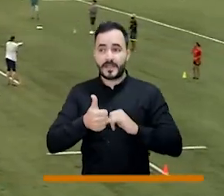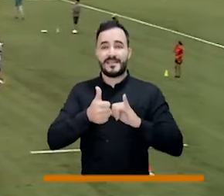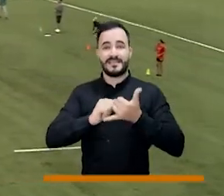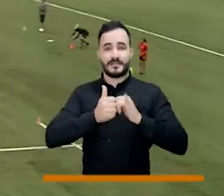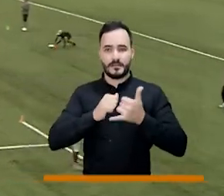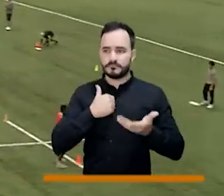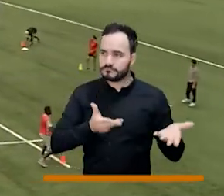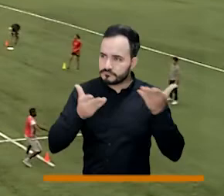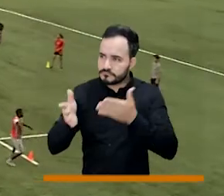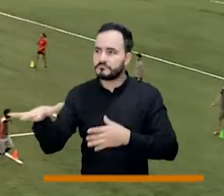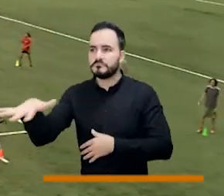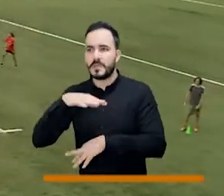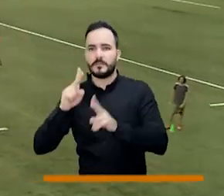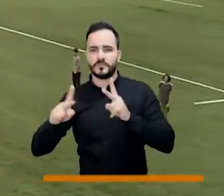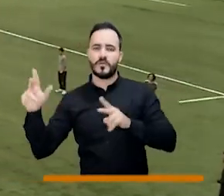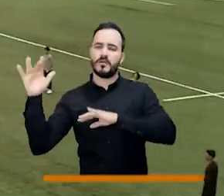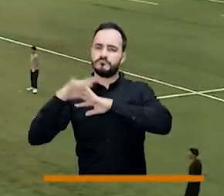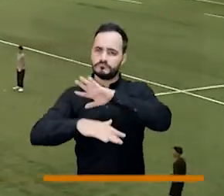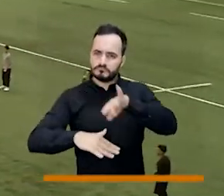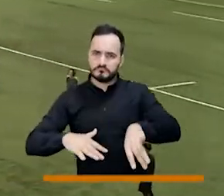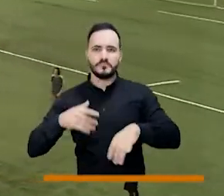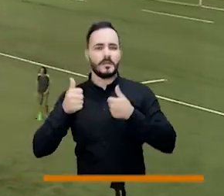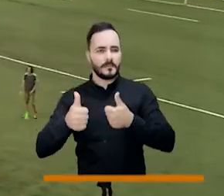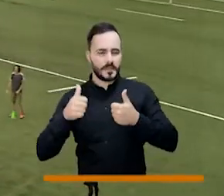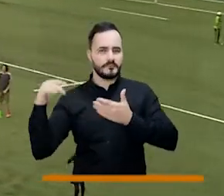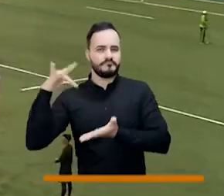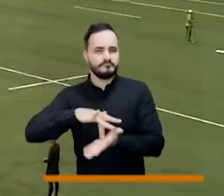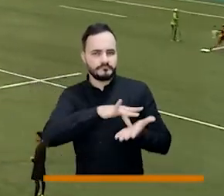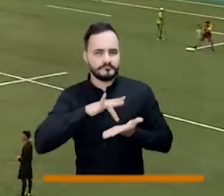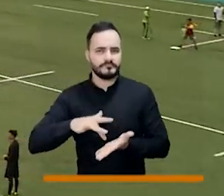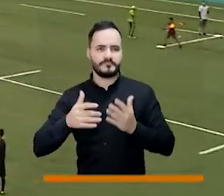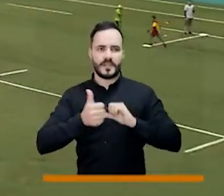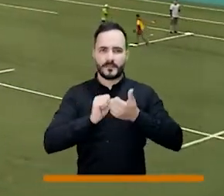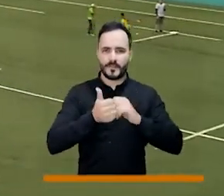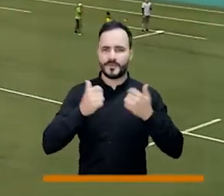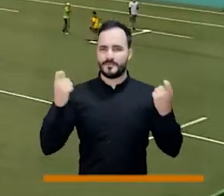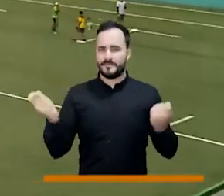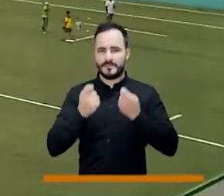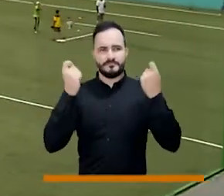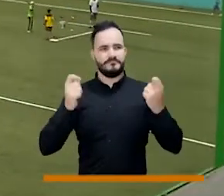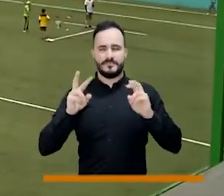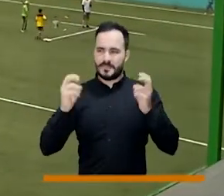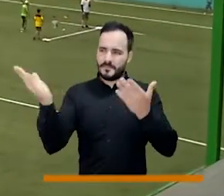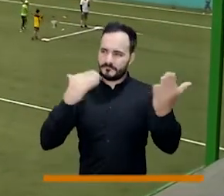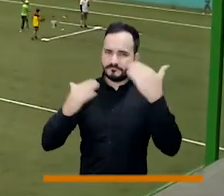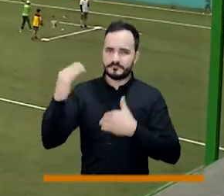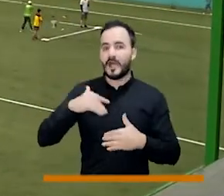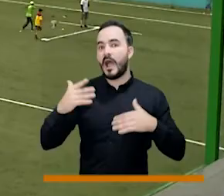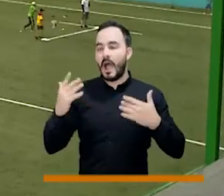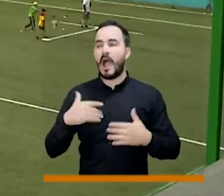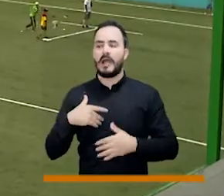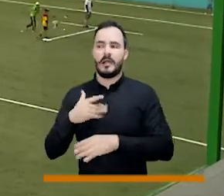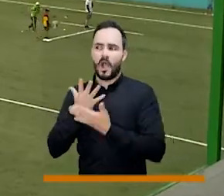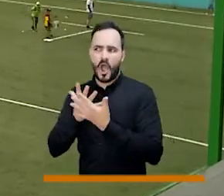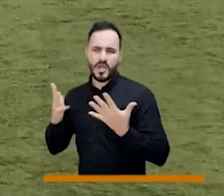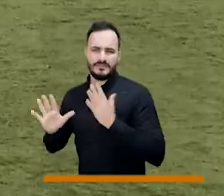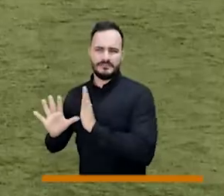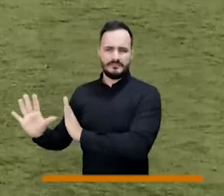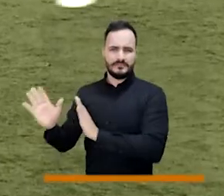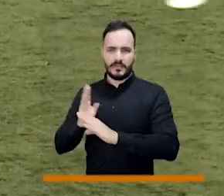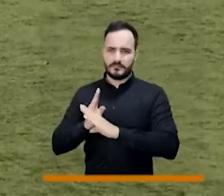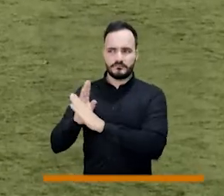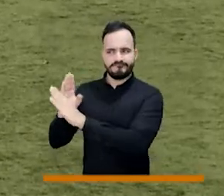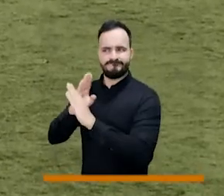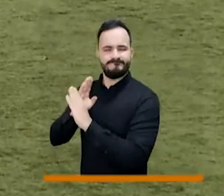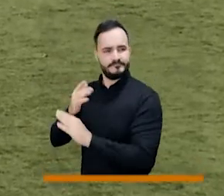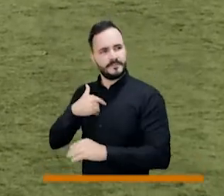institucional del INDEP para mirar cómo se sigue dando esa promoción, esa prevención para que los jóvenes desde ese deporte que te mencionaba social